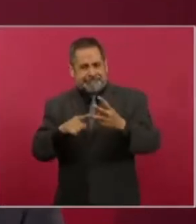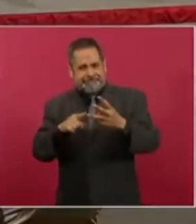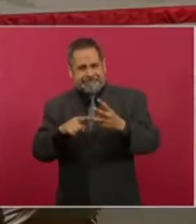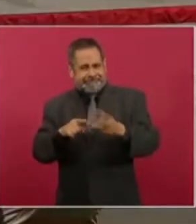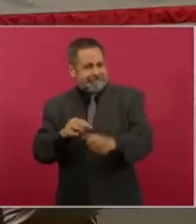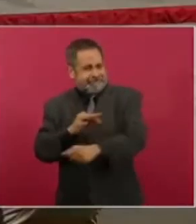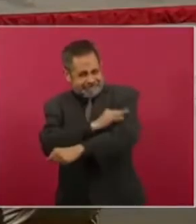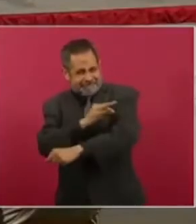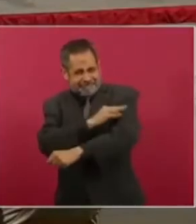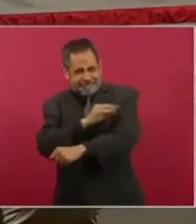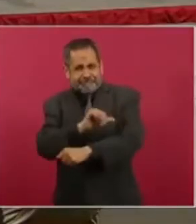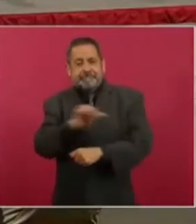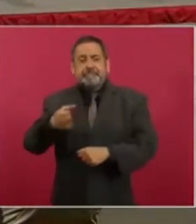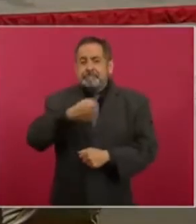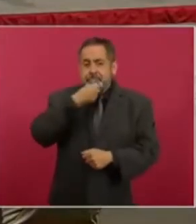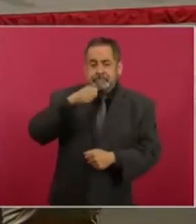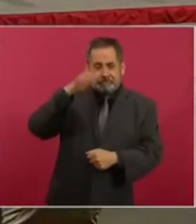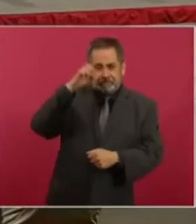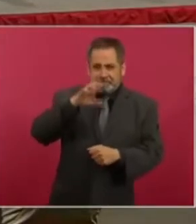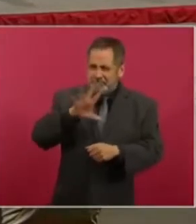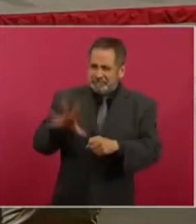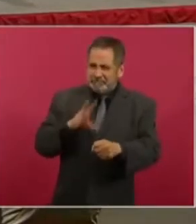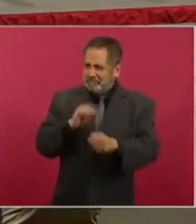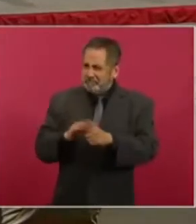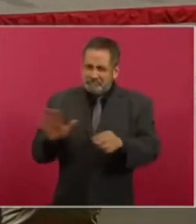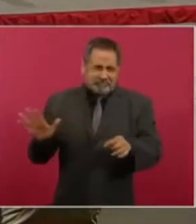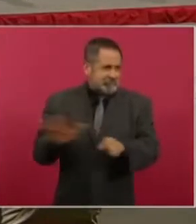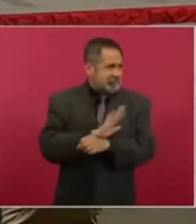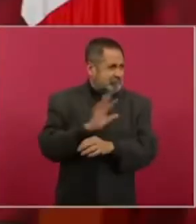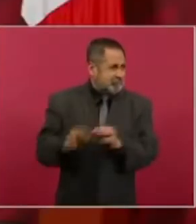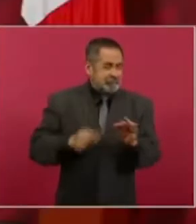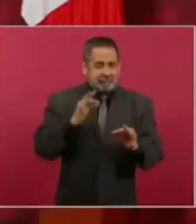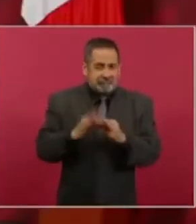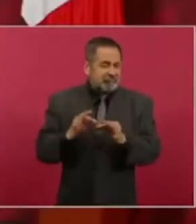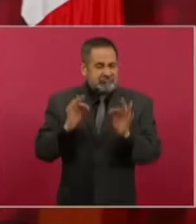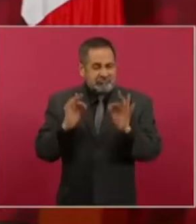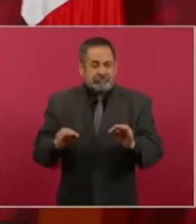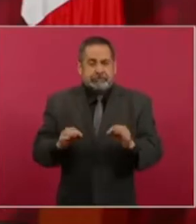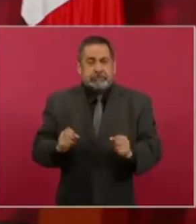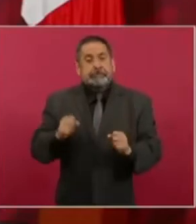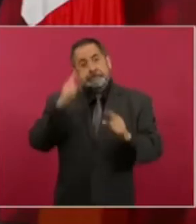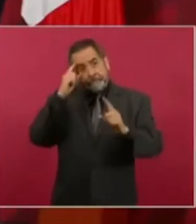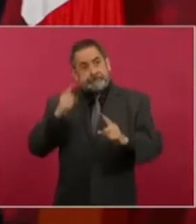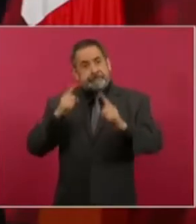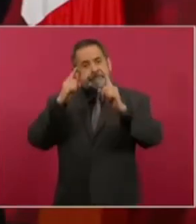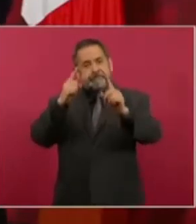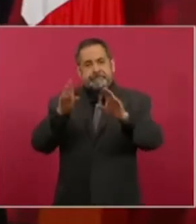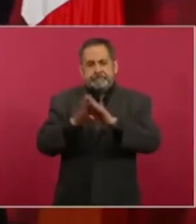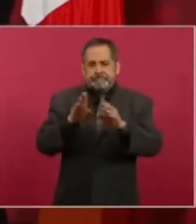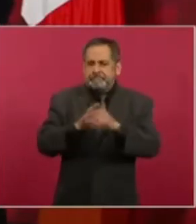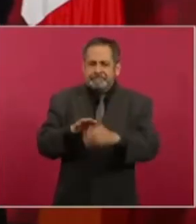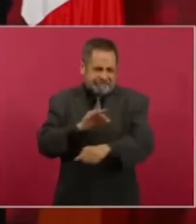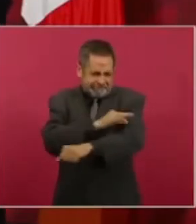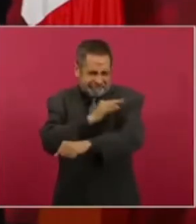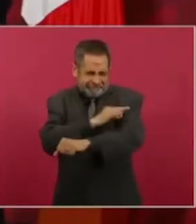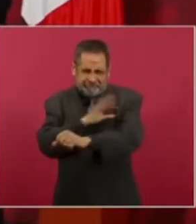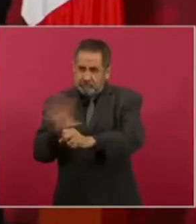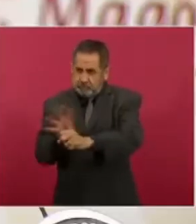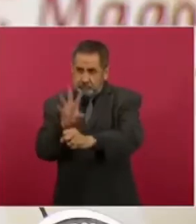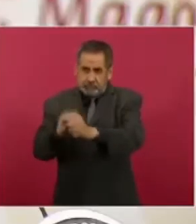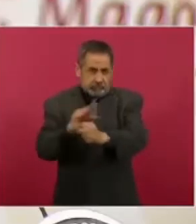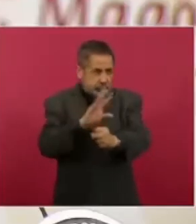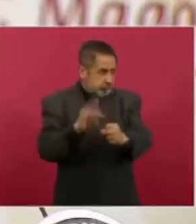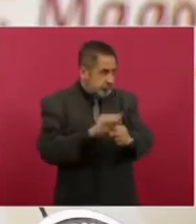personas adultas quede completamente subsanada. Y la meta es lograr esas altas coberturas de los